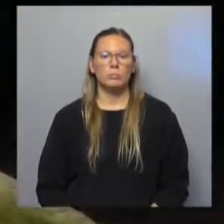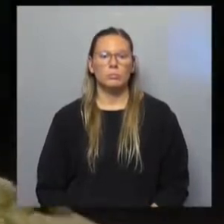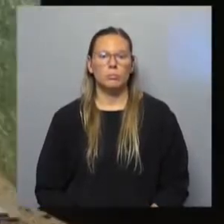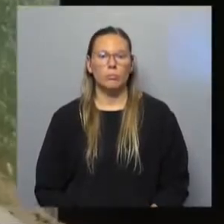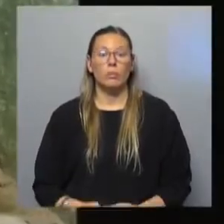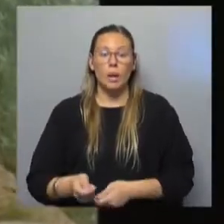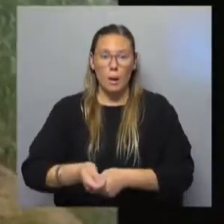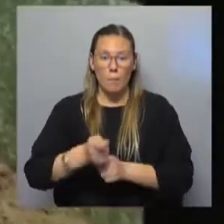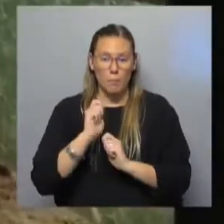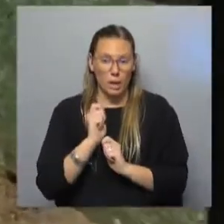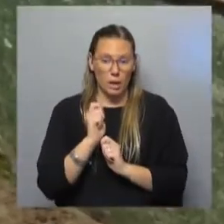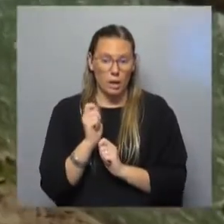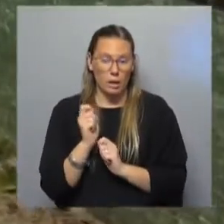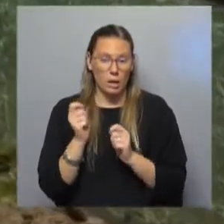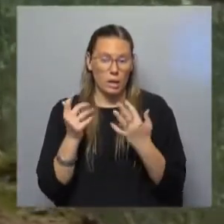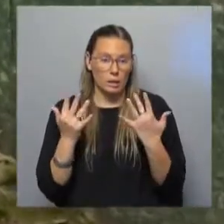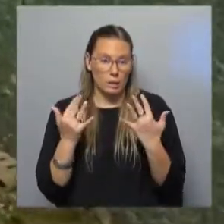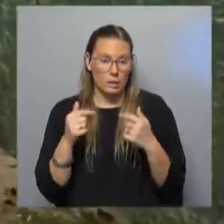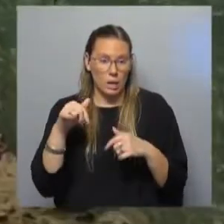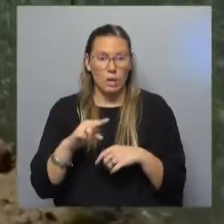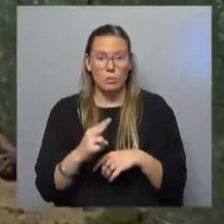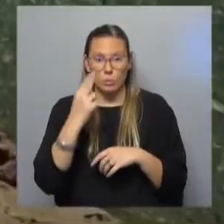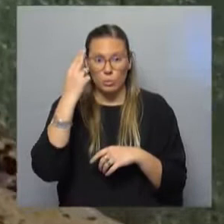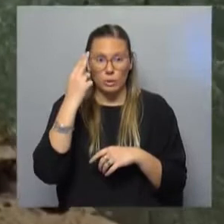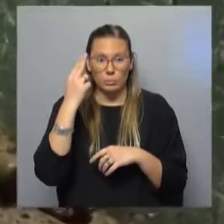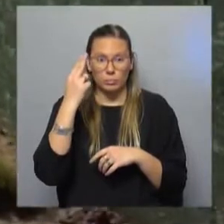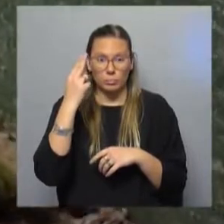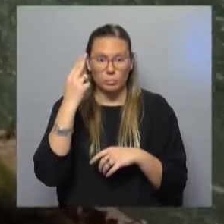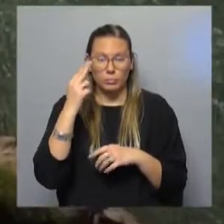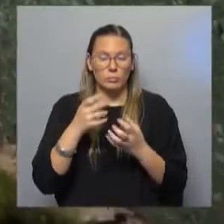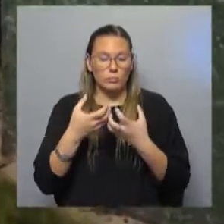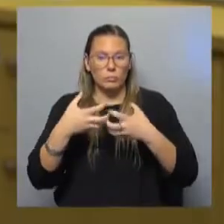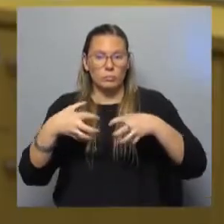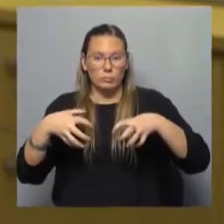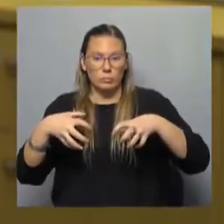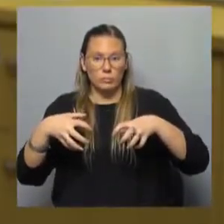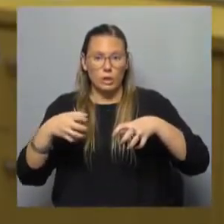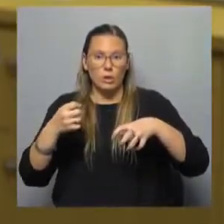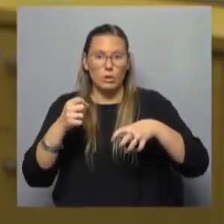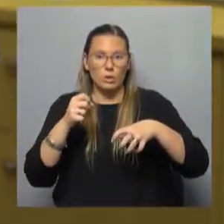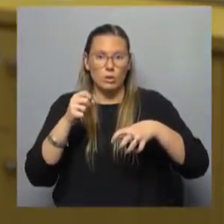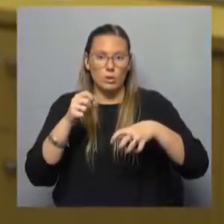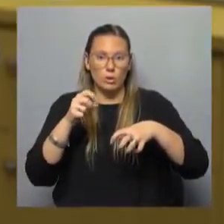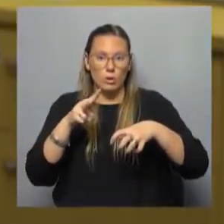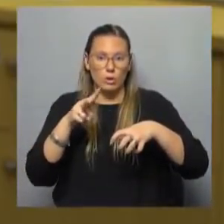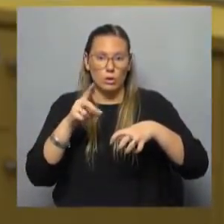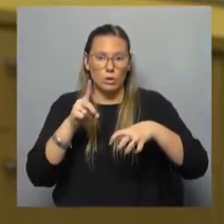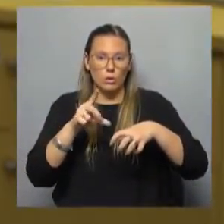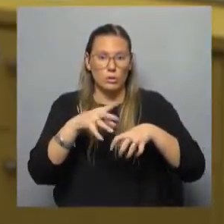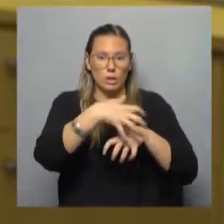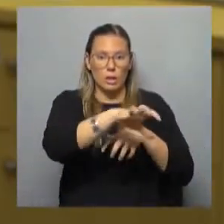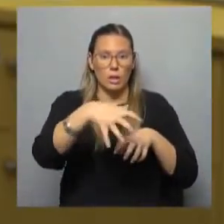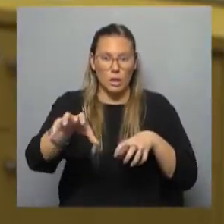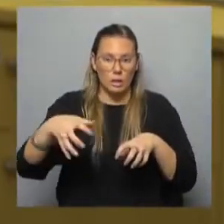La pesca artesanal en Uruguay está subdividida en 12 áreas